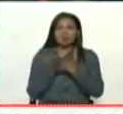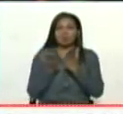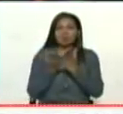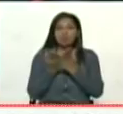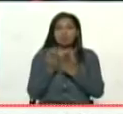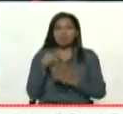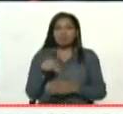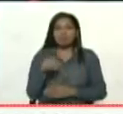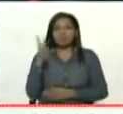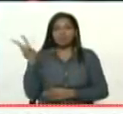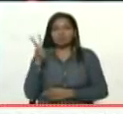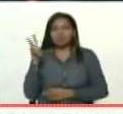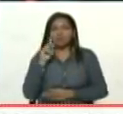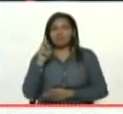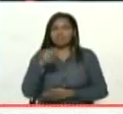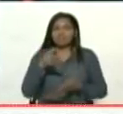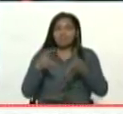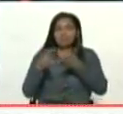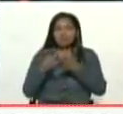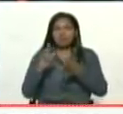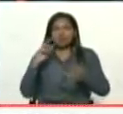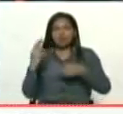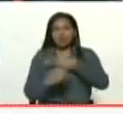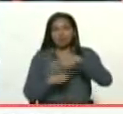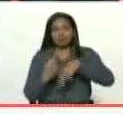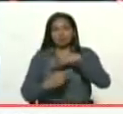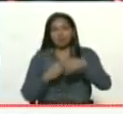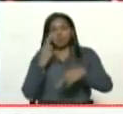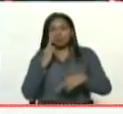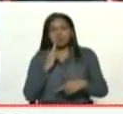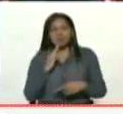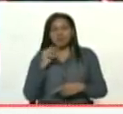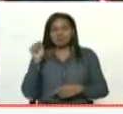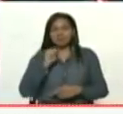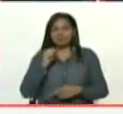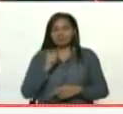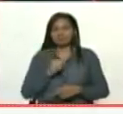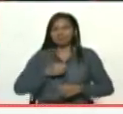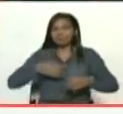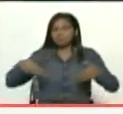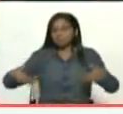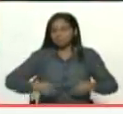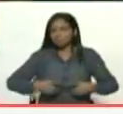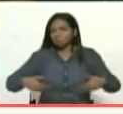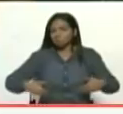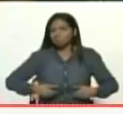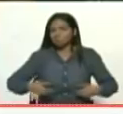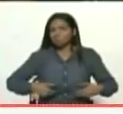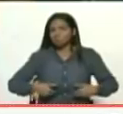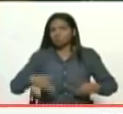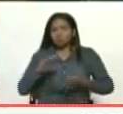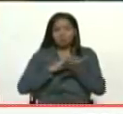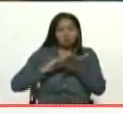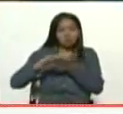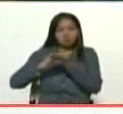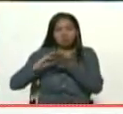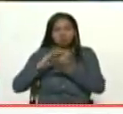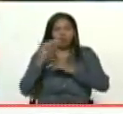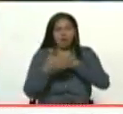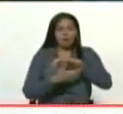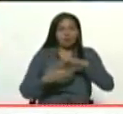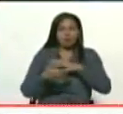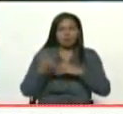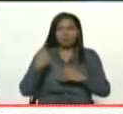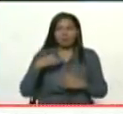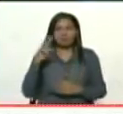país. Este es el camino de la revolución bolivariana, parir con nuestra mente soluciones a los problemas que tiene